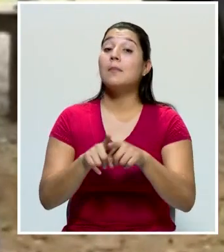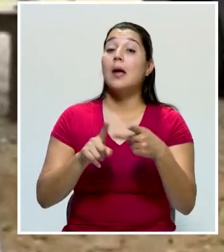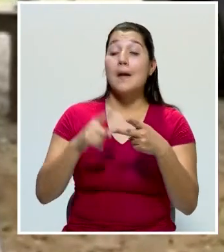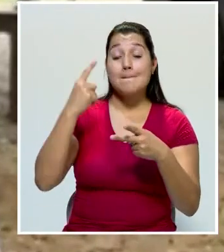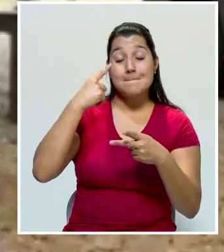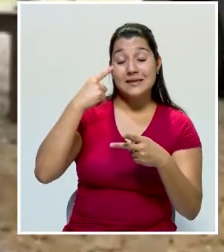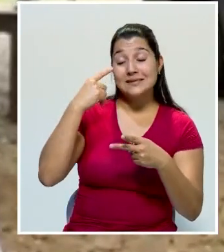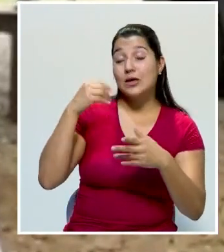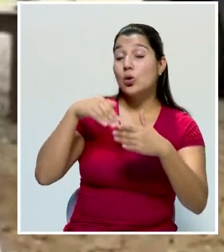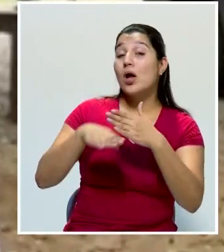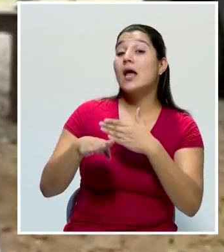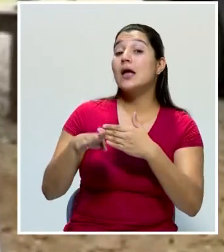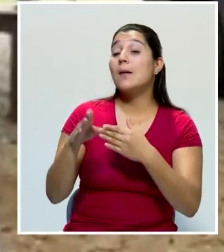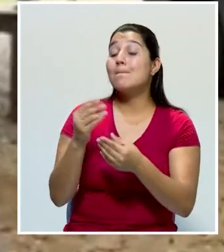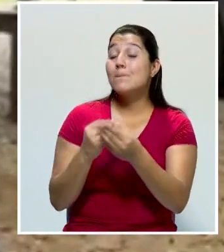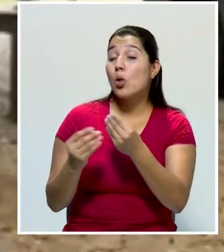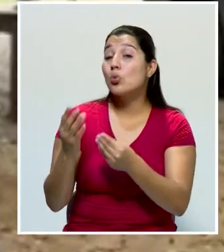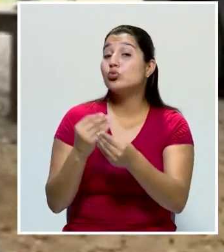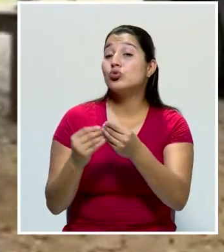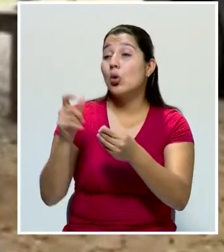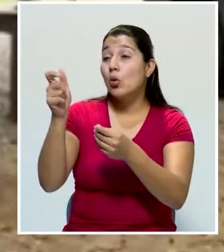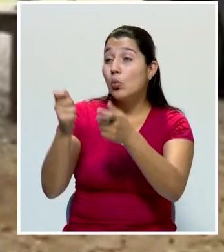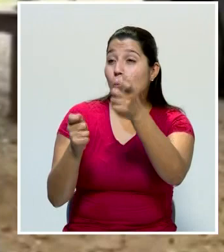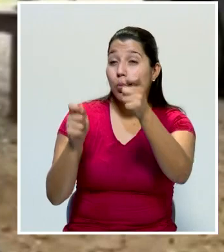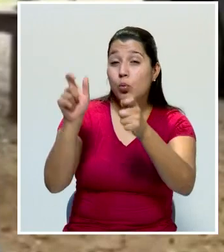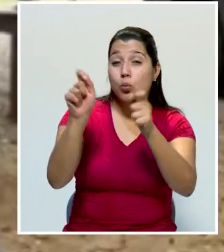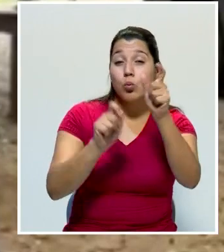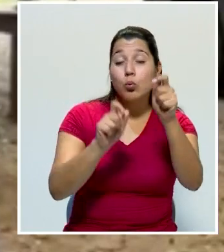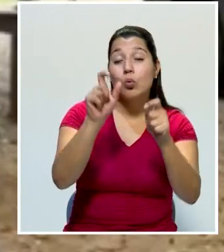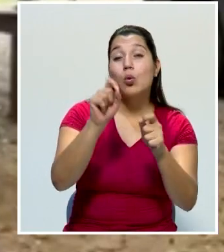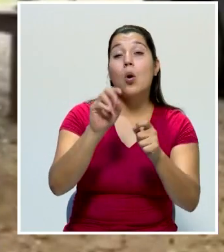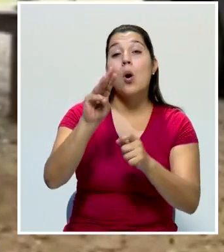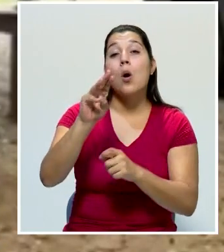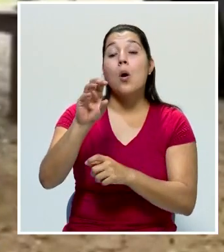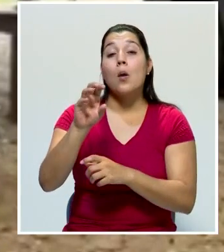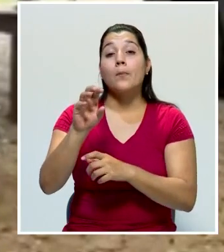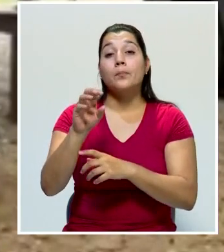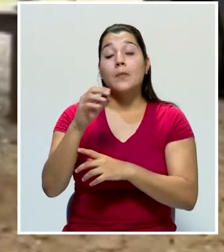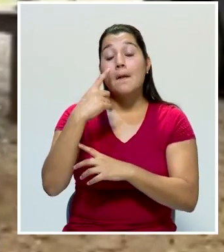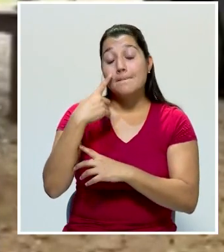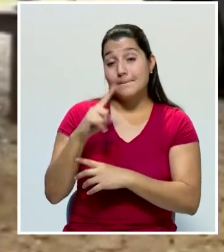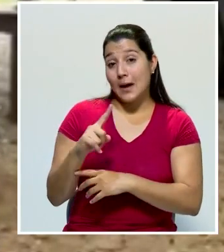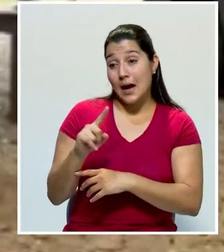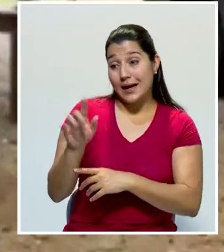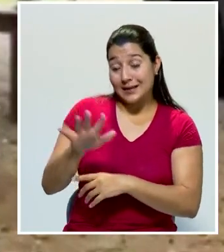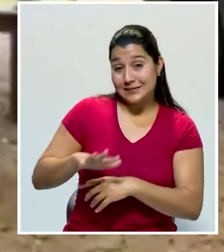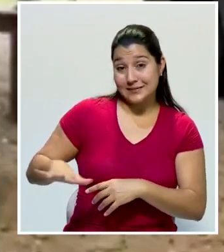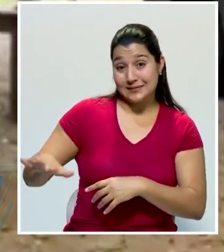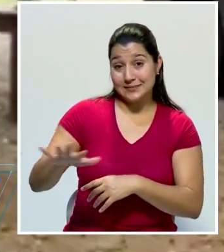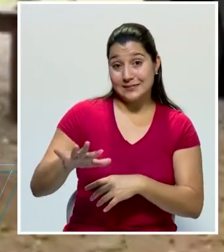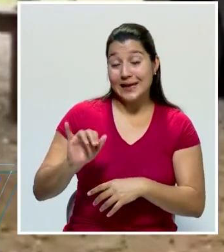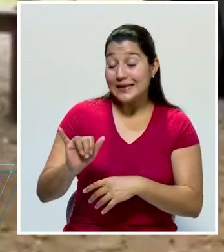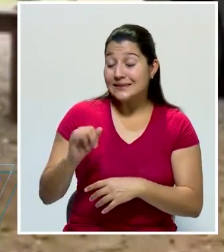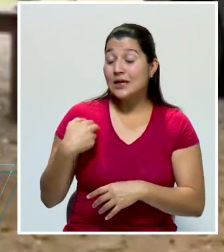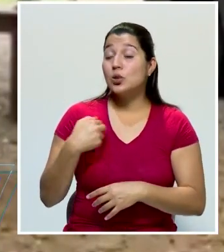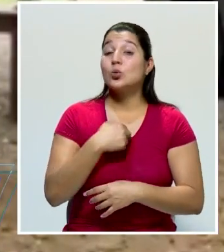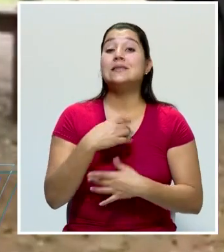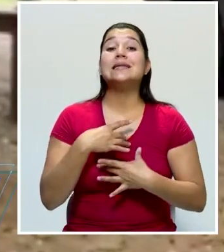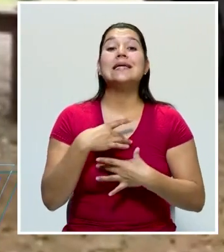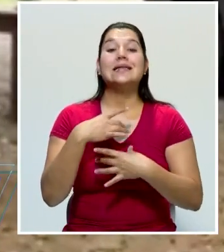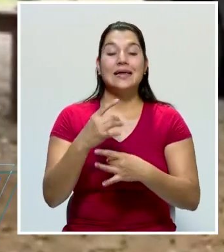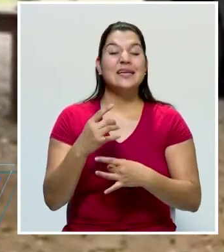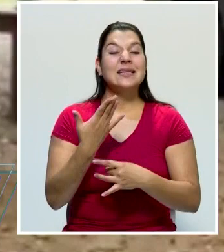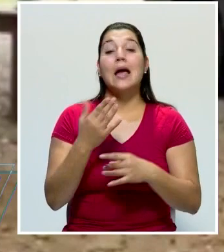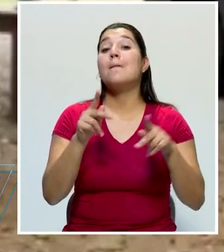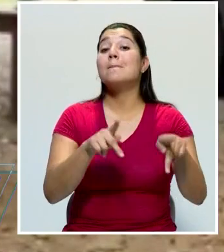y social, porque en el sector productivo sobre todo vienen muchos subsidios para el sector, ese sector, y eso es lo que a nosotros nos interesa, que poner la gente